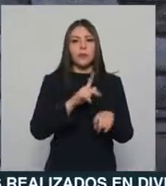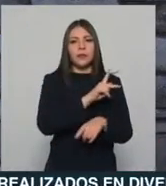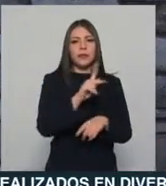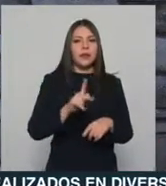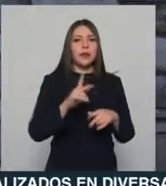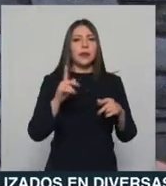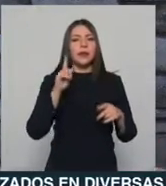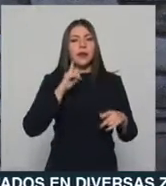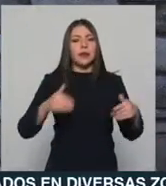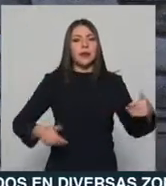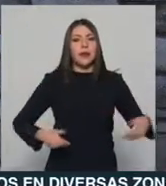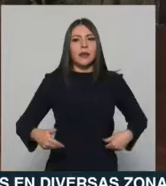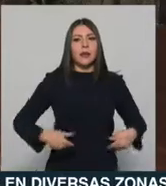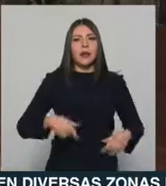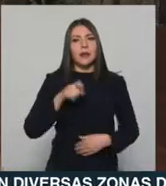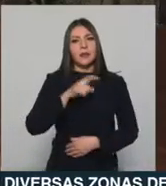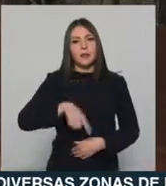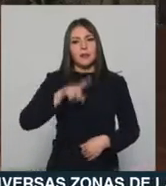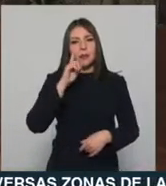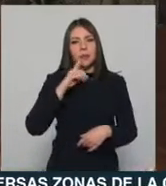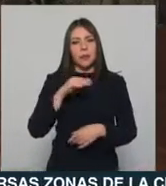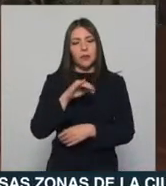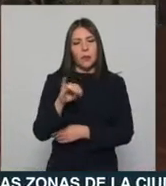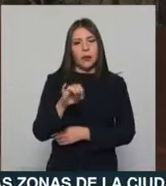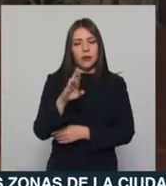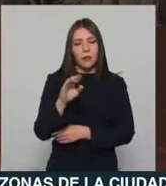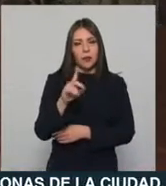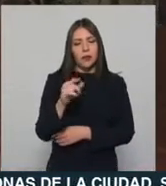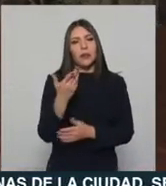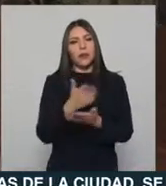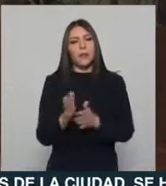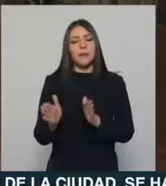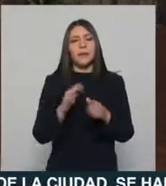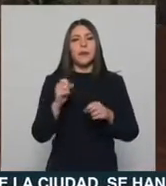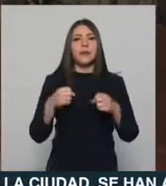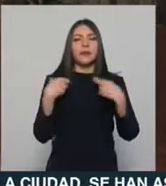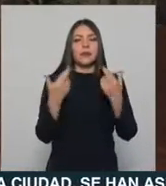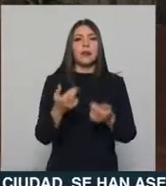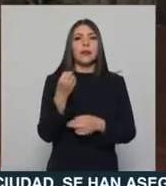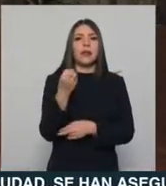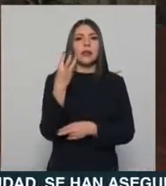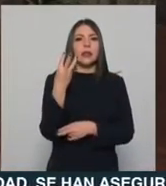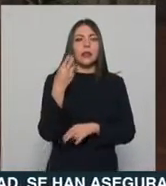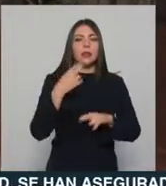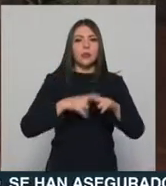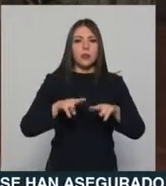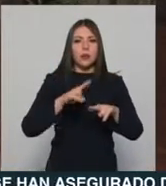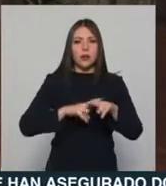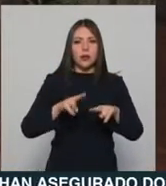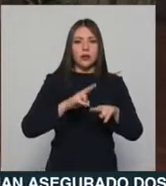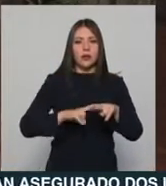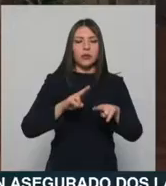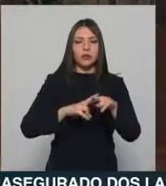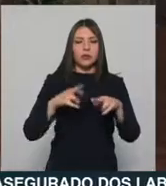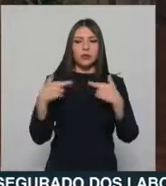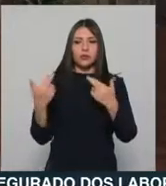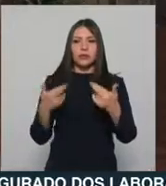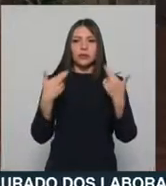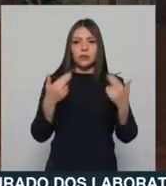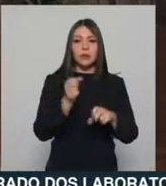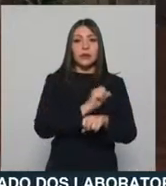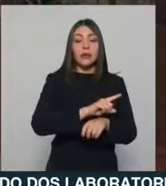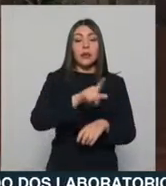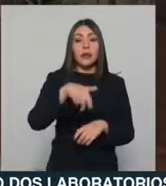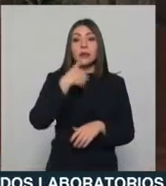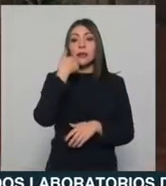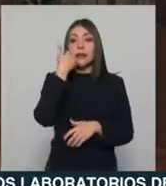Mujer Barbuda. Y respecto a los regalos, nos dijiste, nos traes 3 boletos sencillos. Si te parece, nos pusimos de acuerdo ya en la dinámica para redes sociales. Si usted quiere